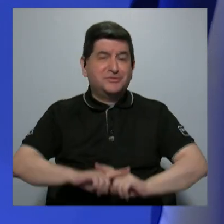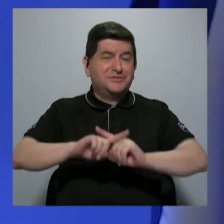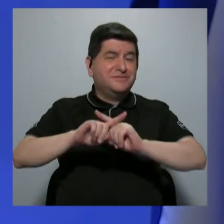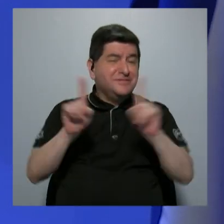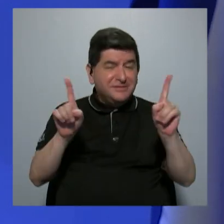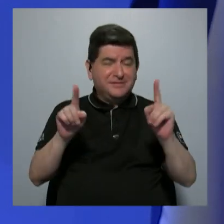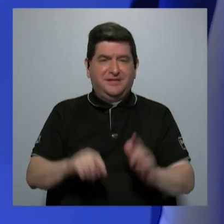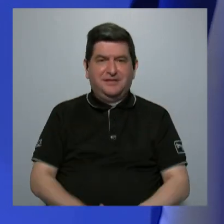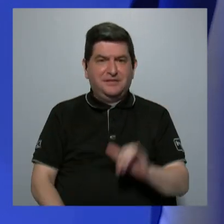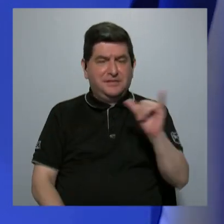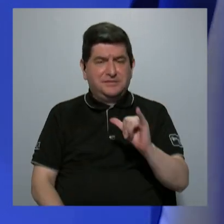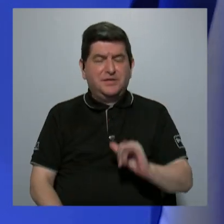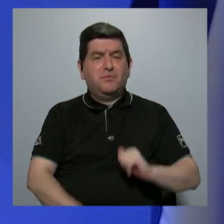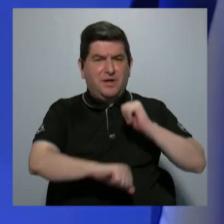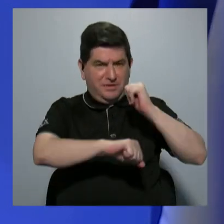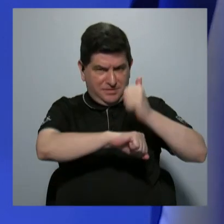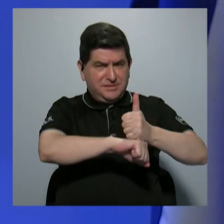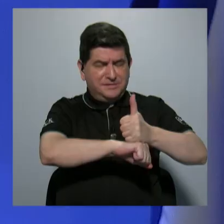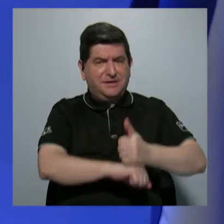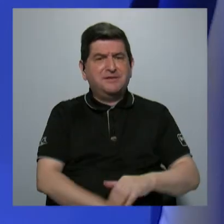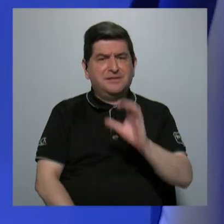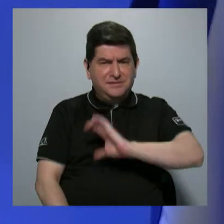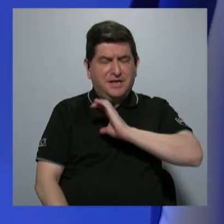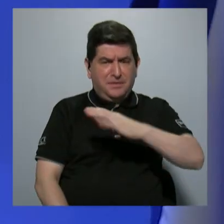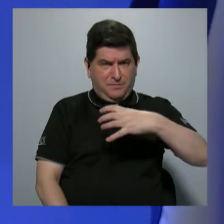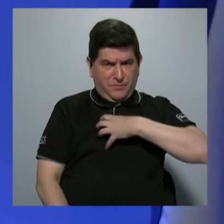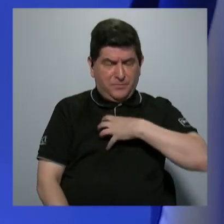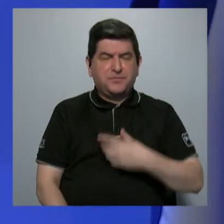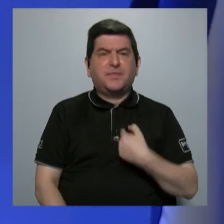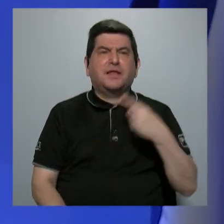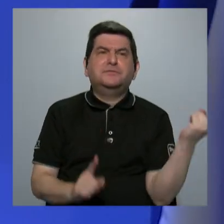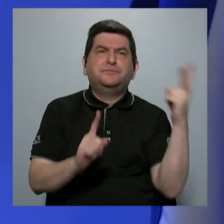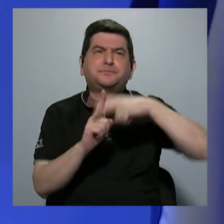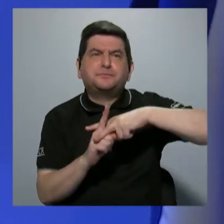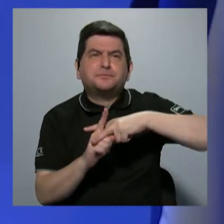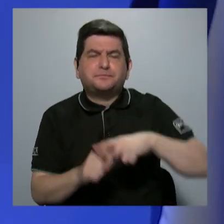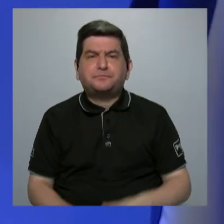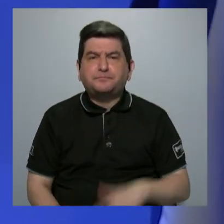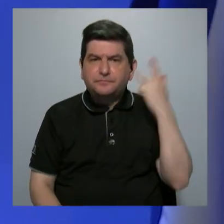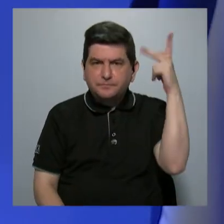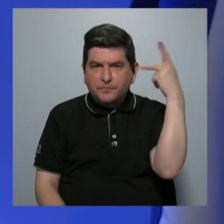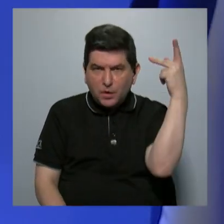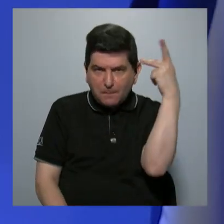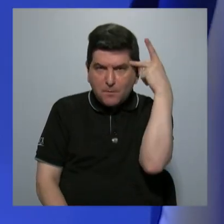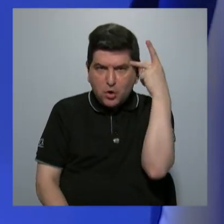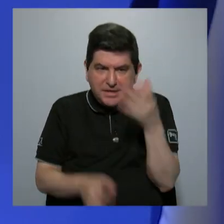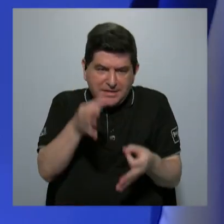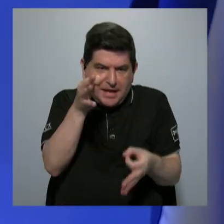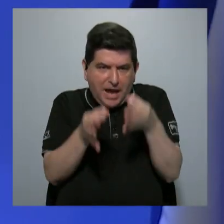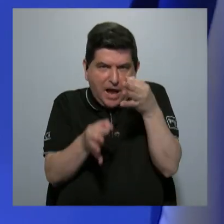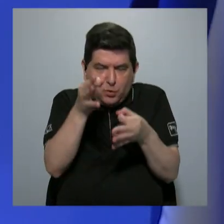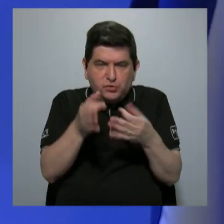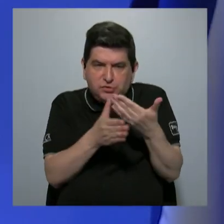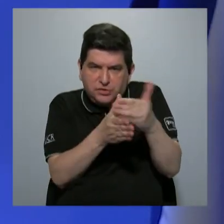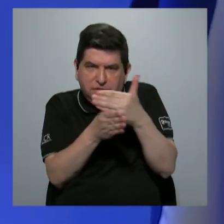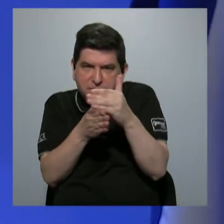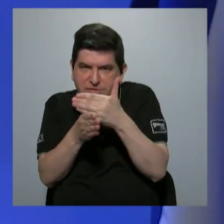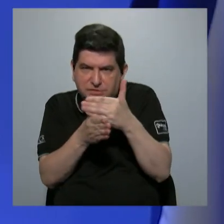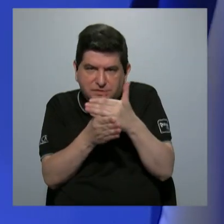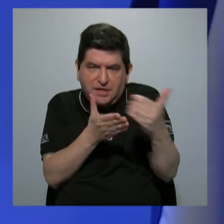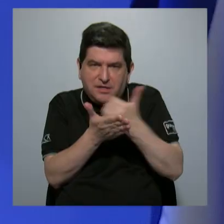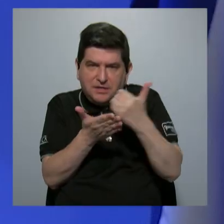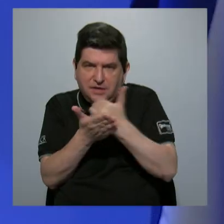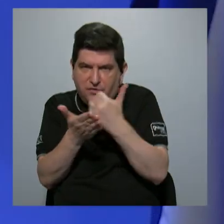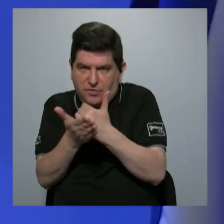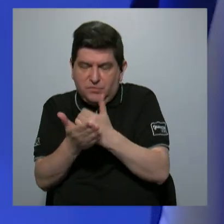que también deben diferenciarse. En ese sentido, yo aplicaría una política de justicia en la distribución de